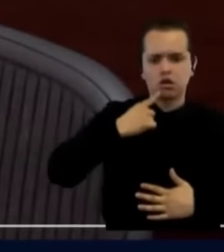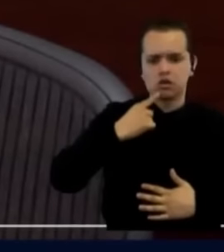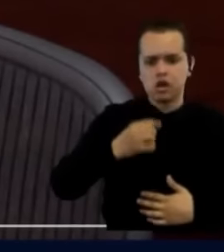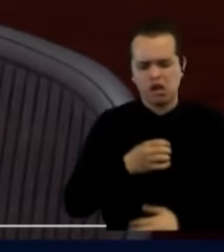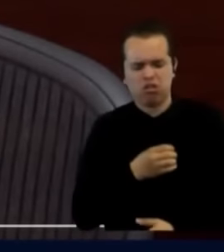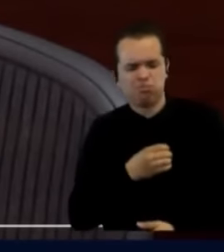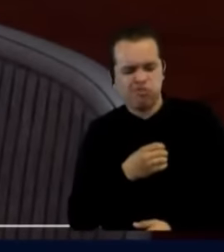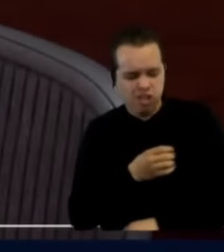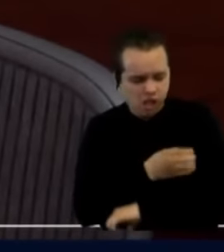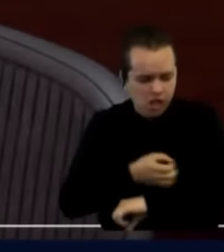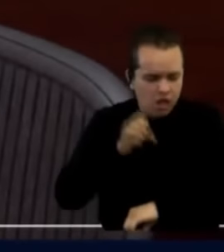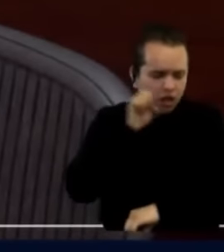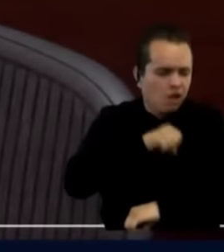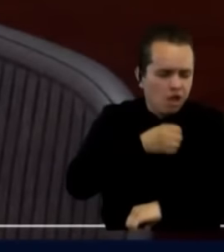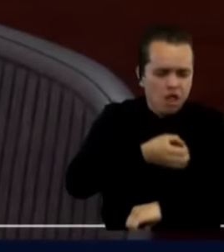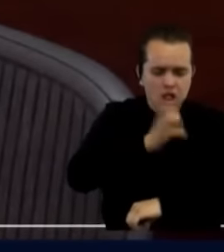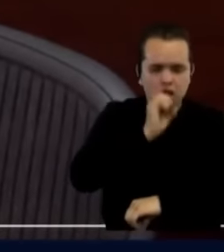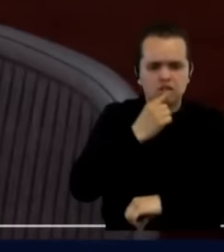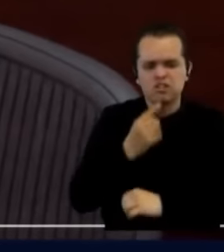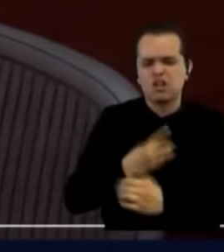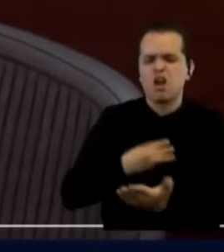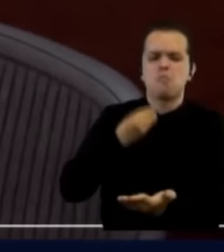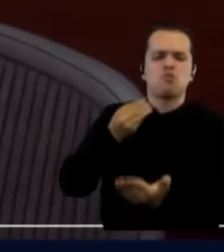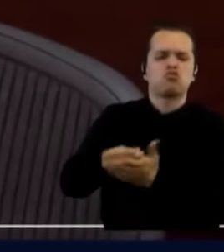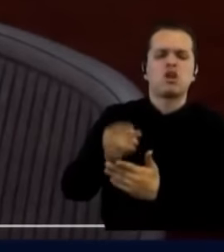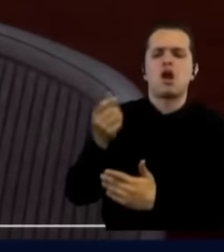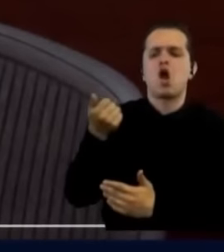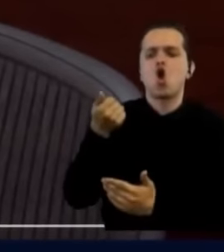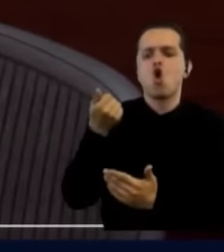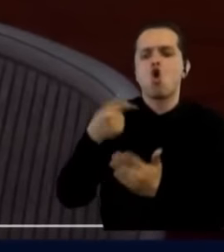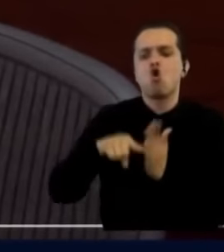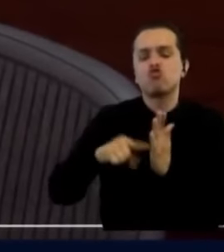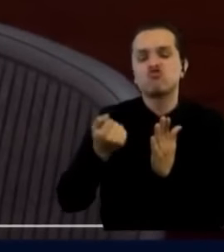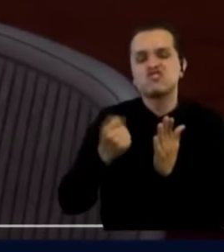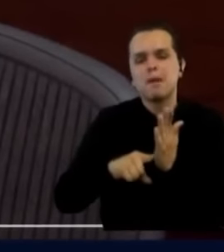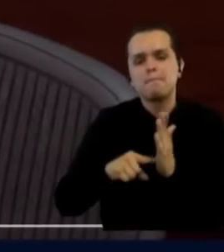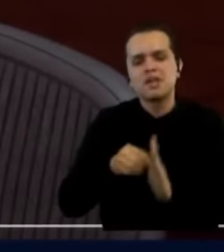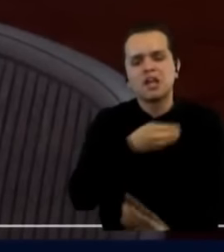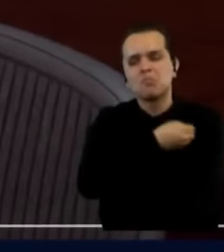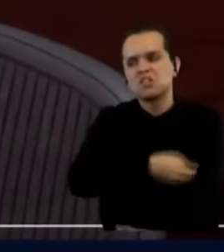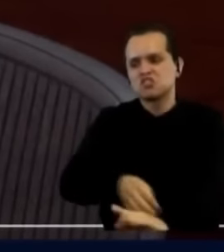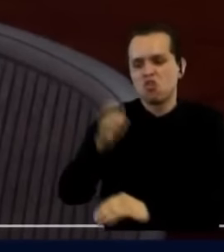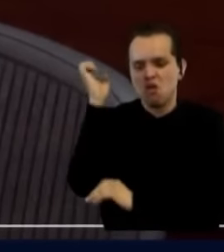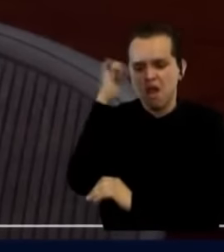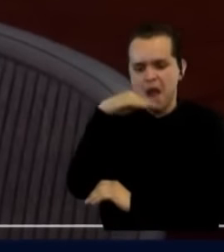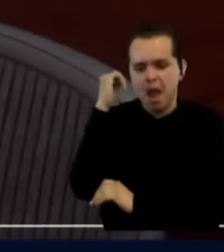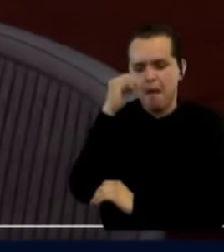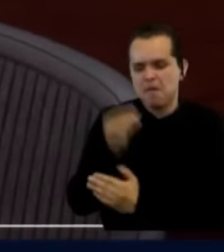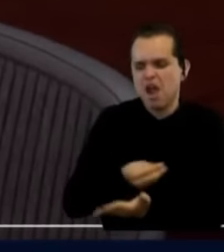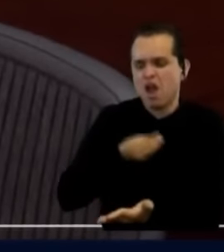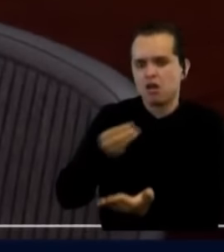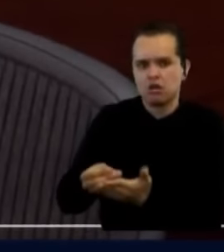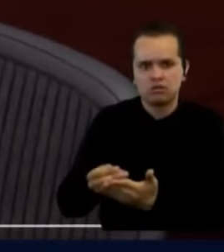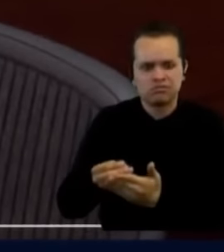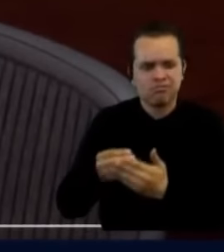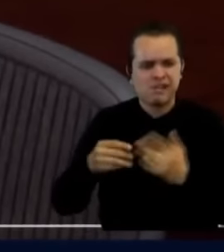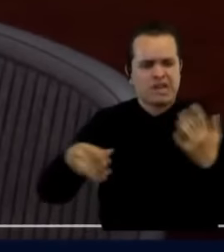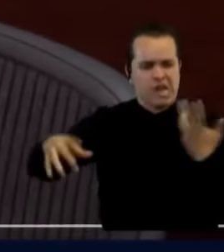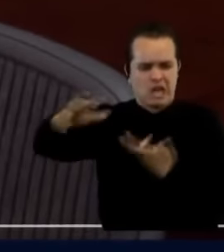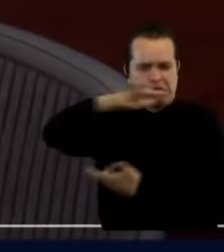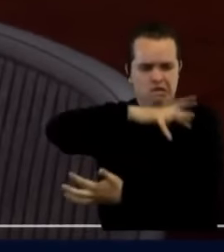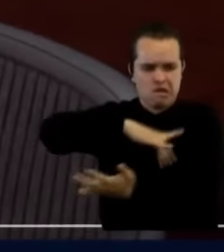alicorado, según dicen, de haberle aportado 11 mil millones a Petro. ¡Qué